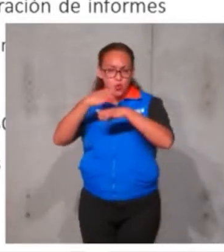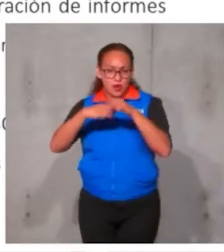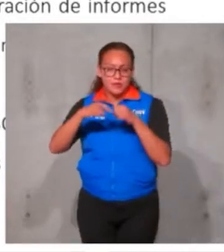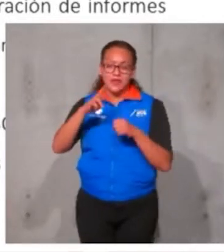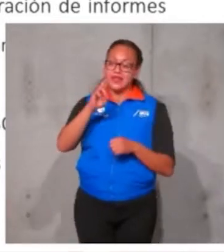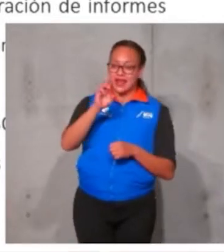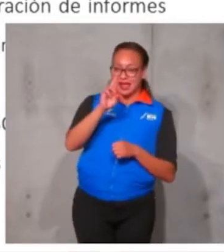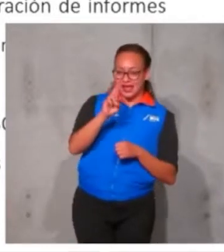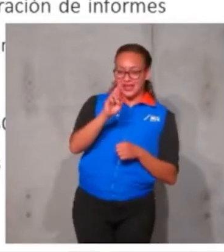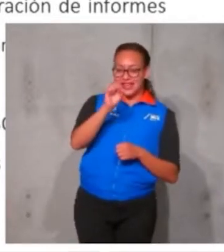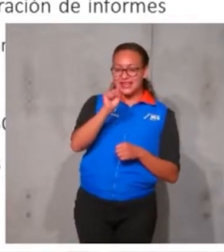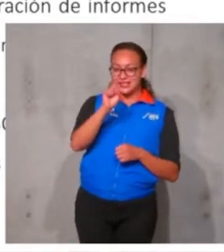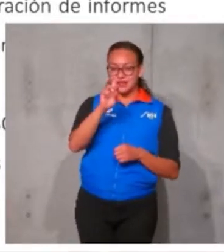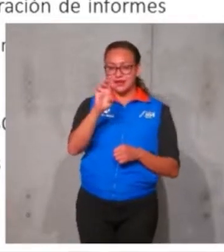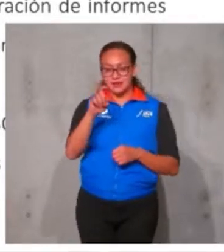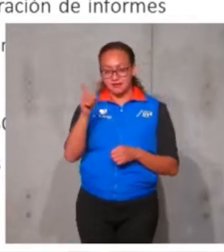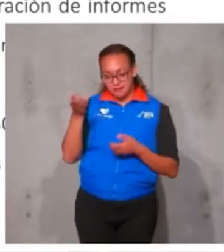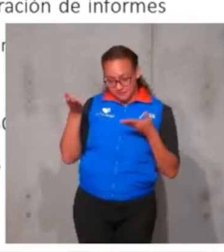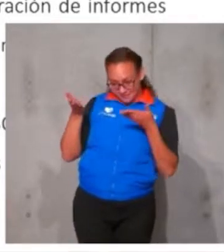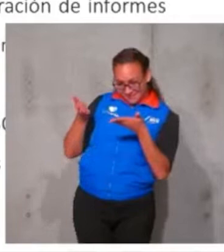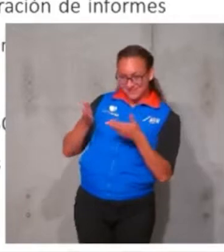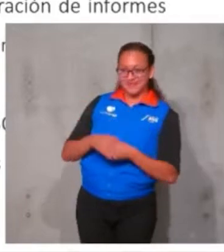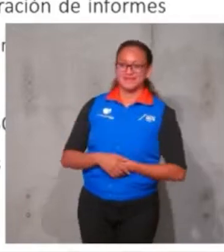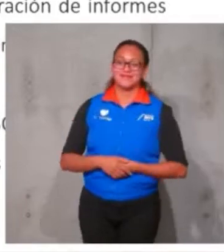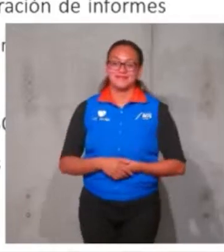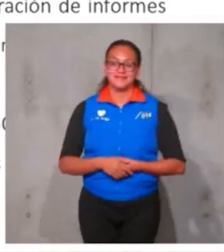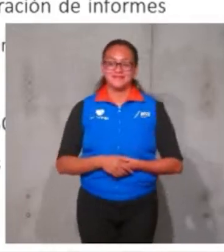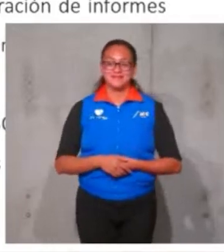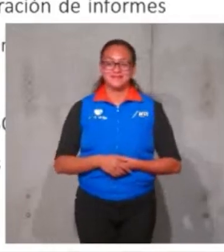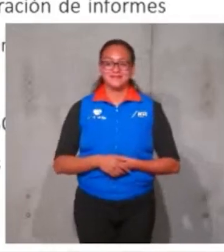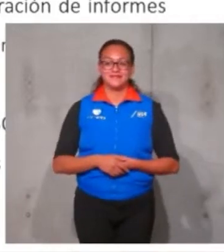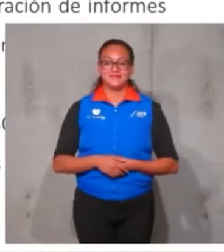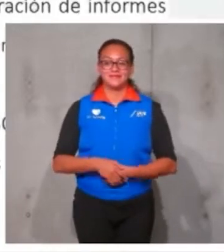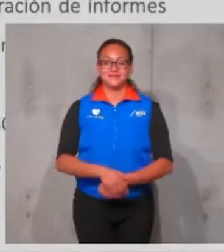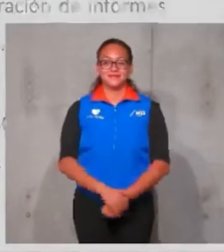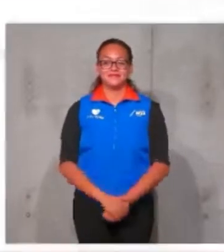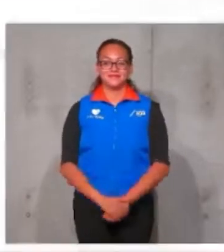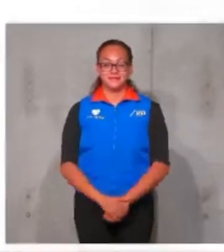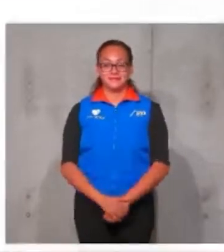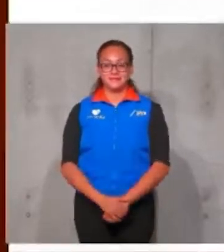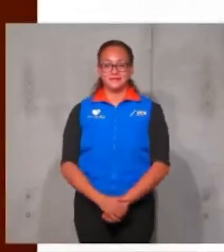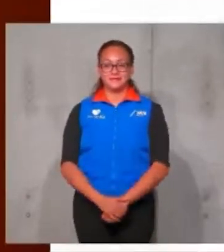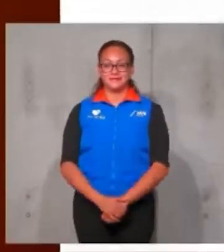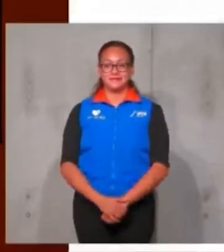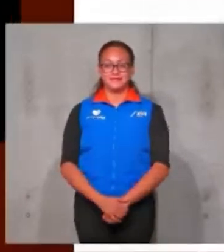SADCB, una de nuestras SR. Vamos a una cortinilla.